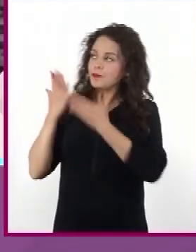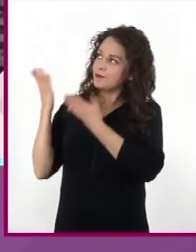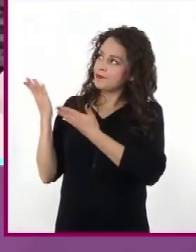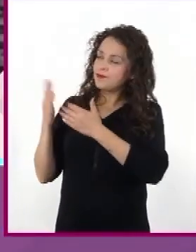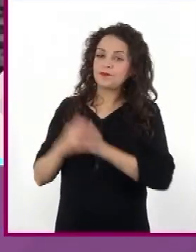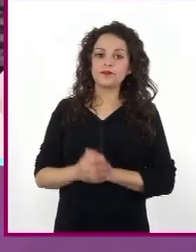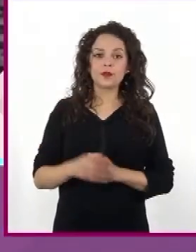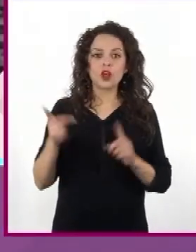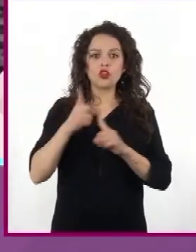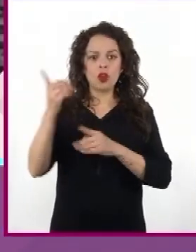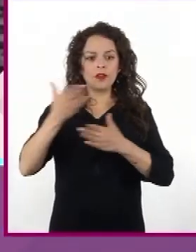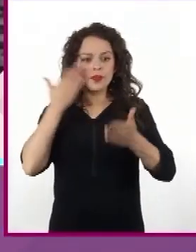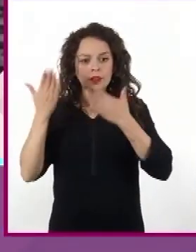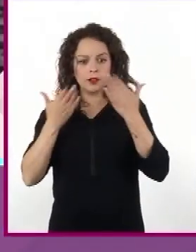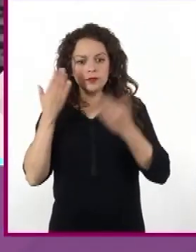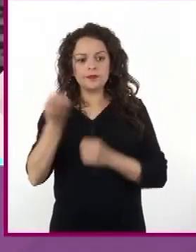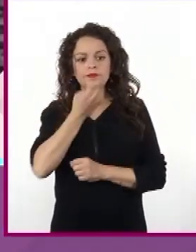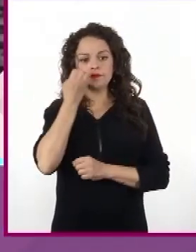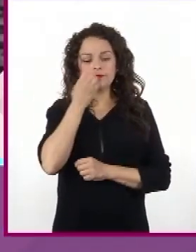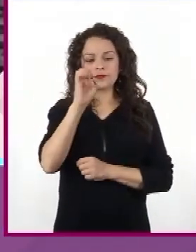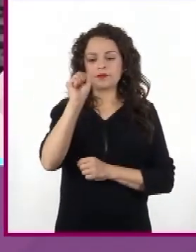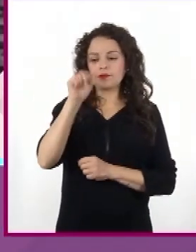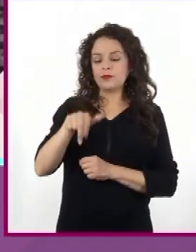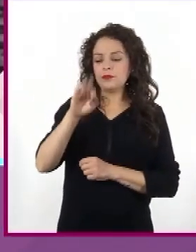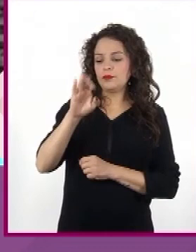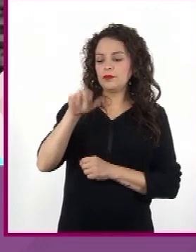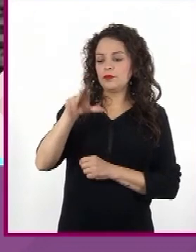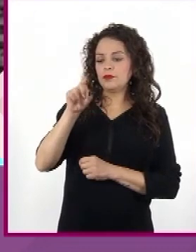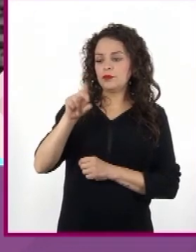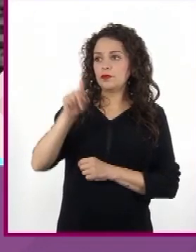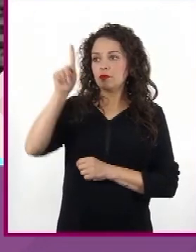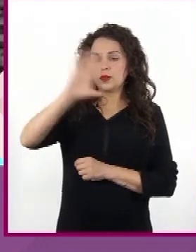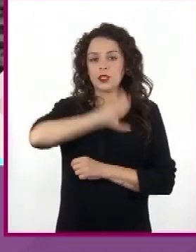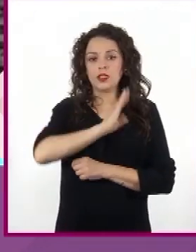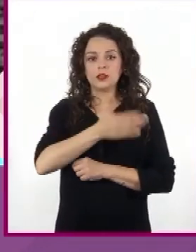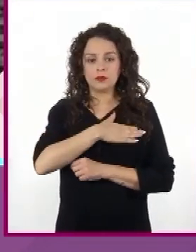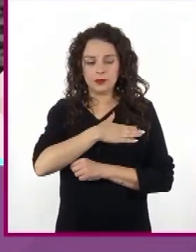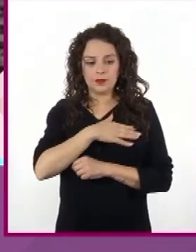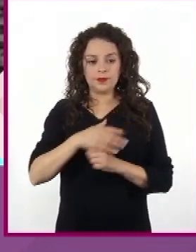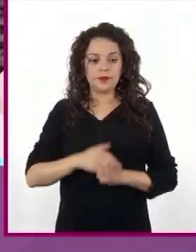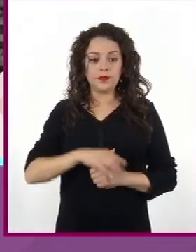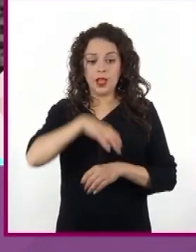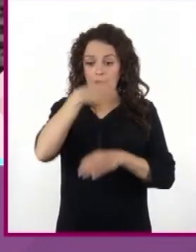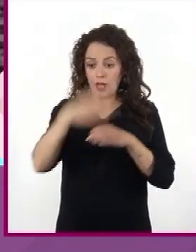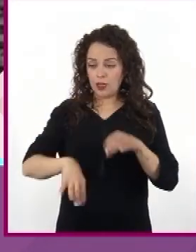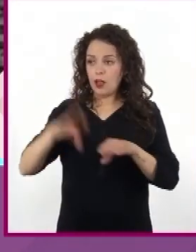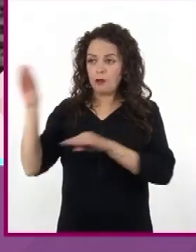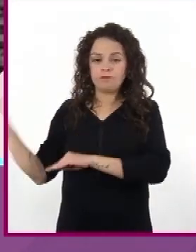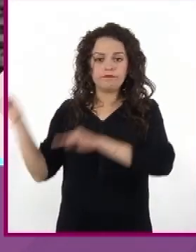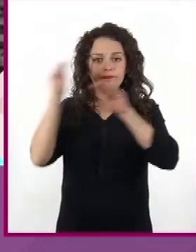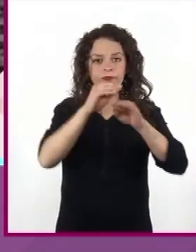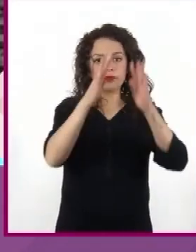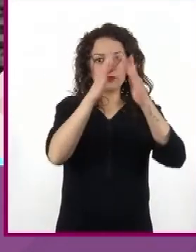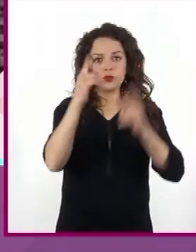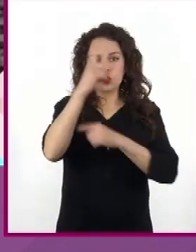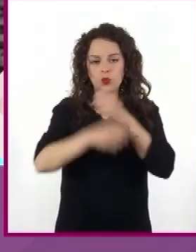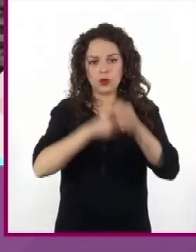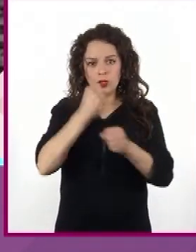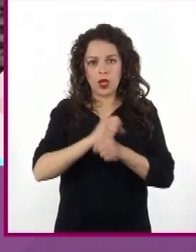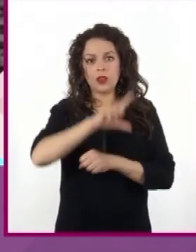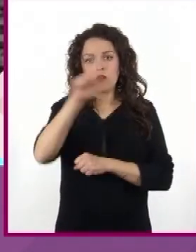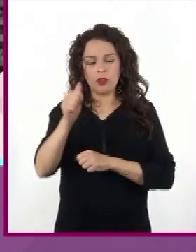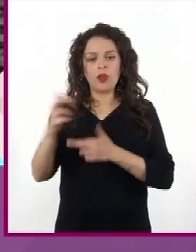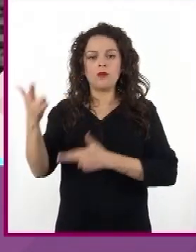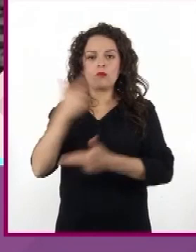Estudió en la Academia de San Fernando en Madrid, España. Al terminar se trasladó a París durante un año y regresó a su